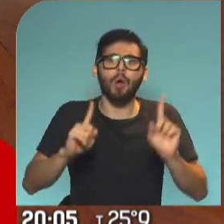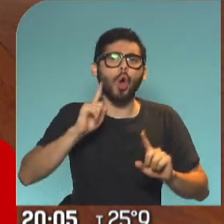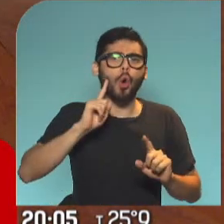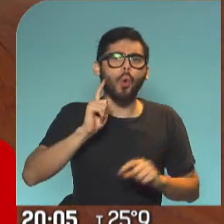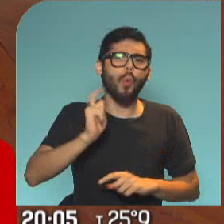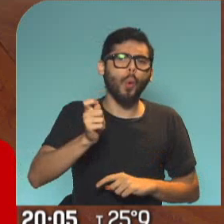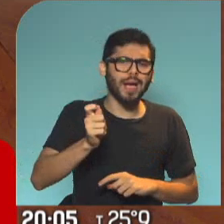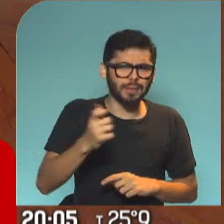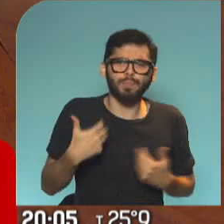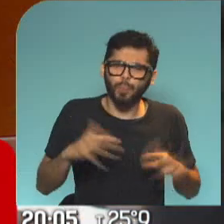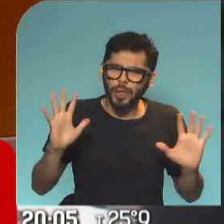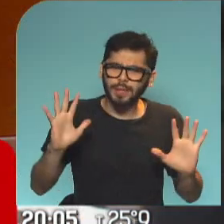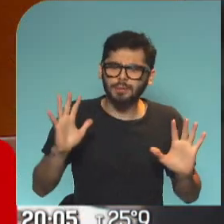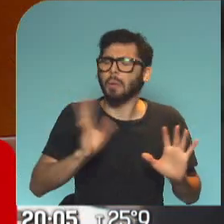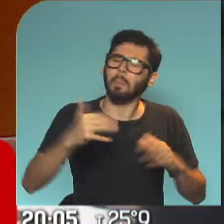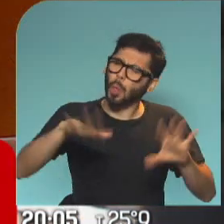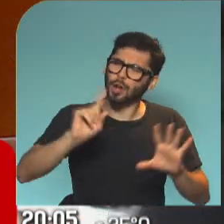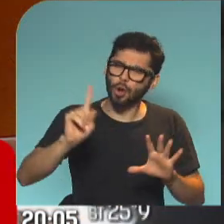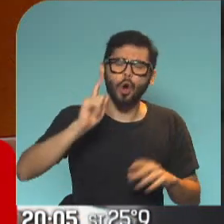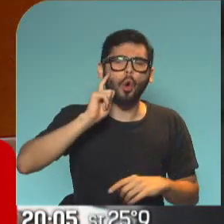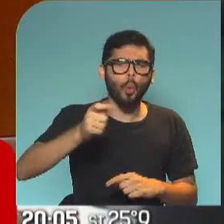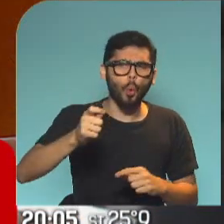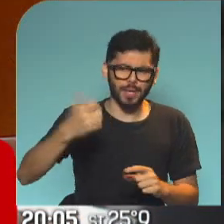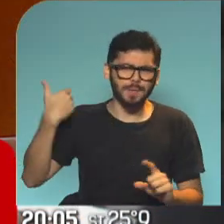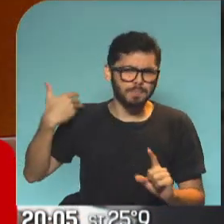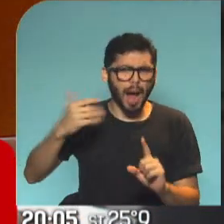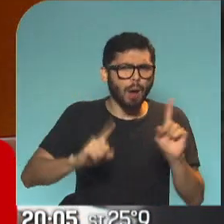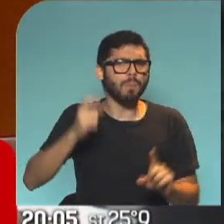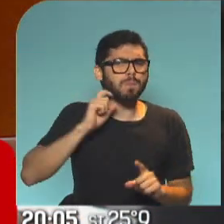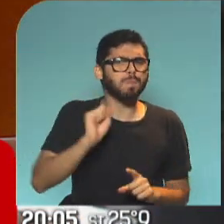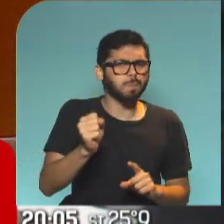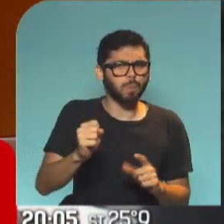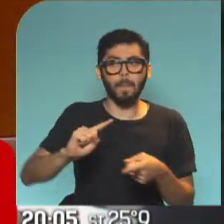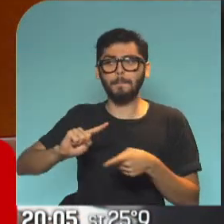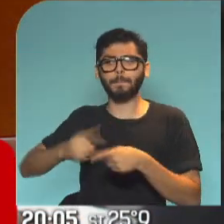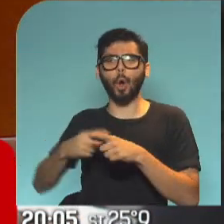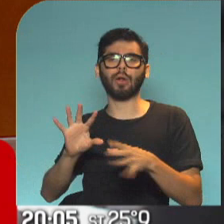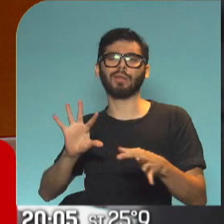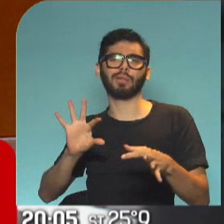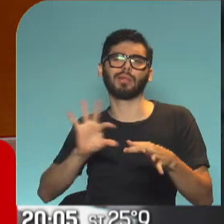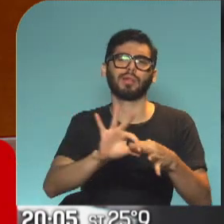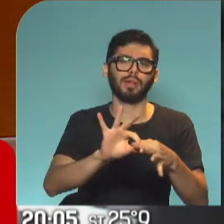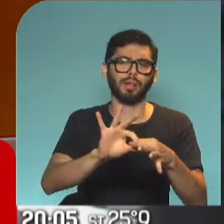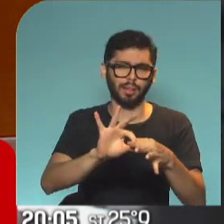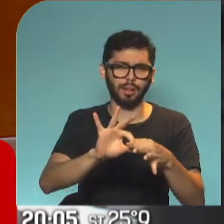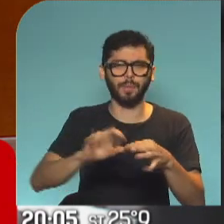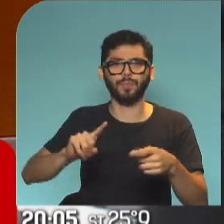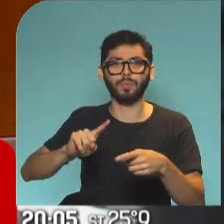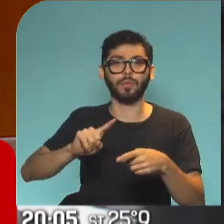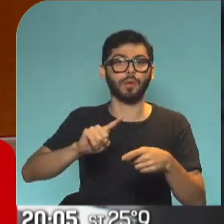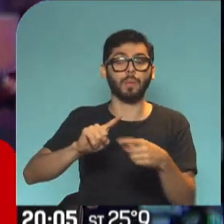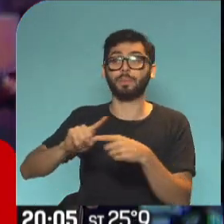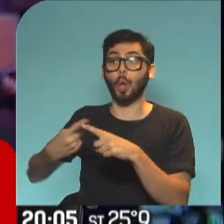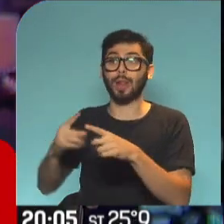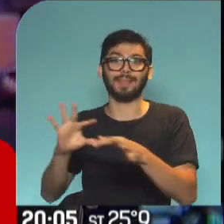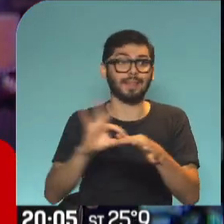puede ser nos han permitido en otros tiempos intromisiones del poder político y que se hayan dirigido cuestiones políticas dentro del poder judicial